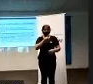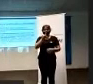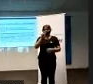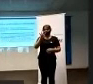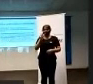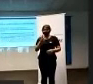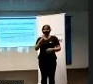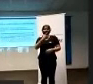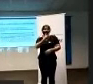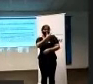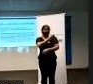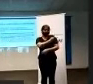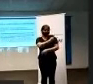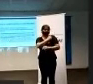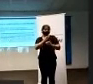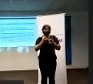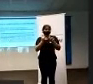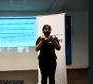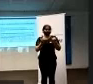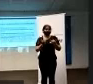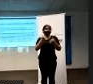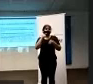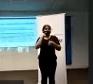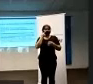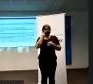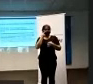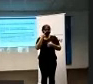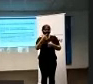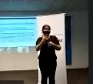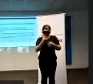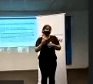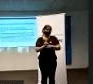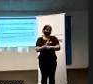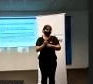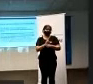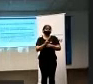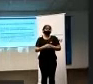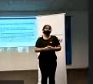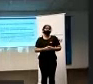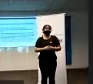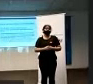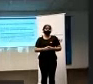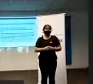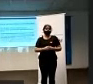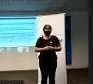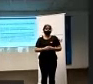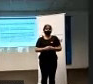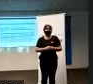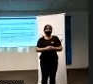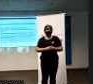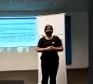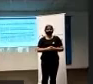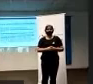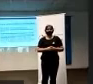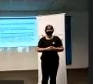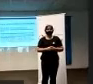resultados preliminares que se vio en un ensayo clínico de fase 3, en el cual se evaluó la neutralización